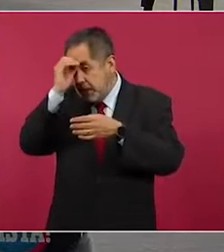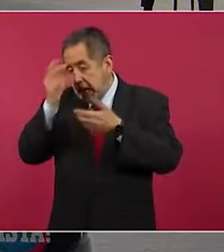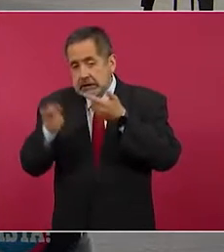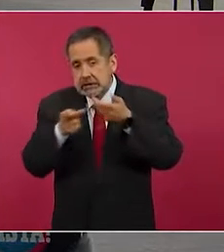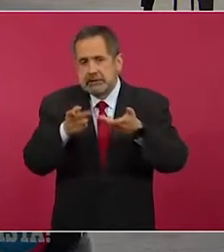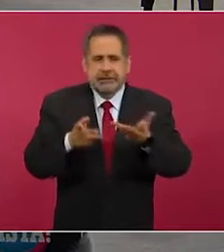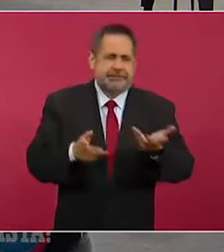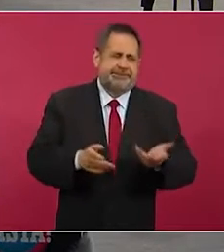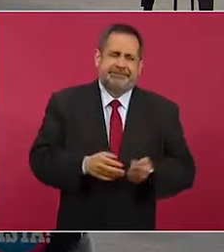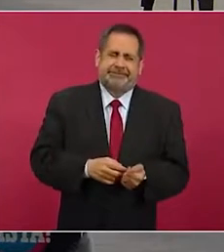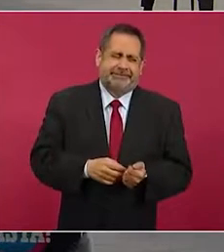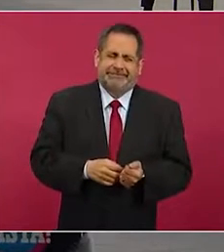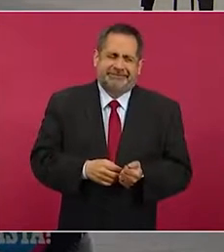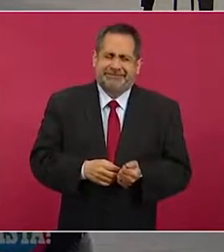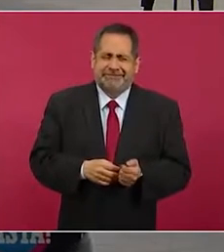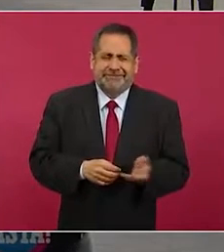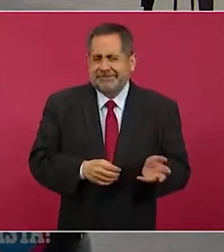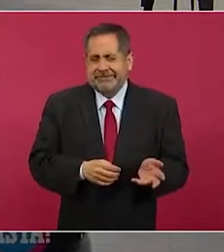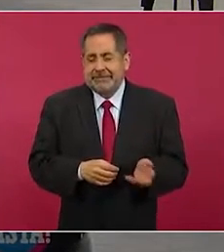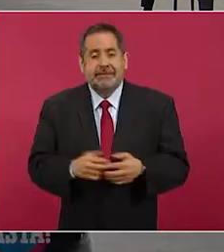En las nuestras,